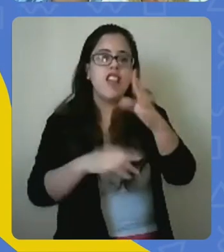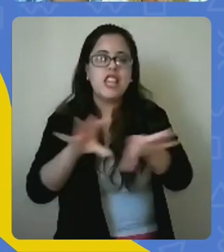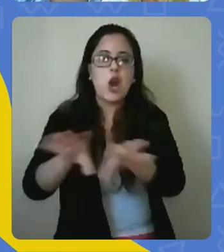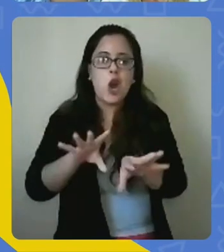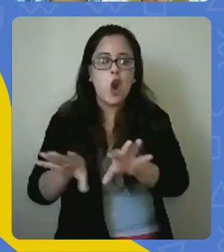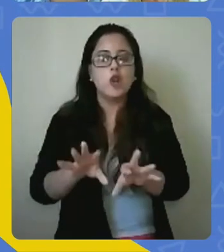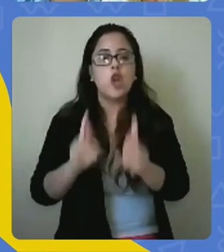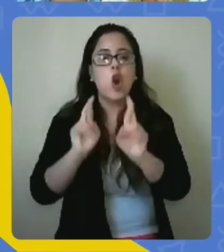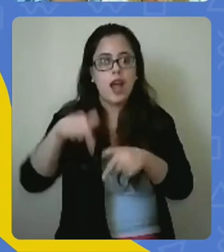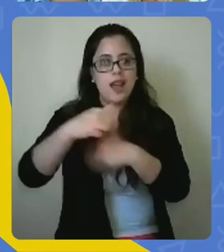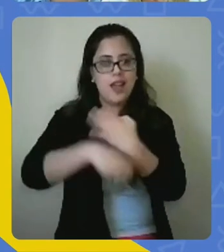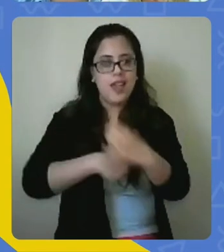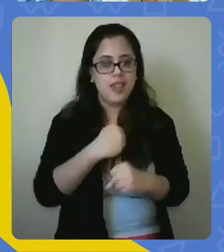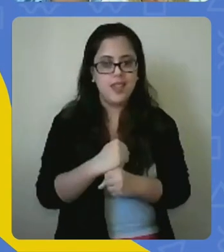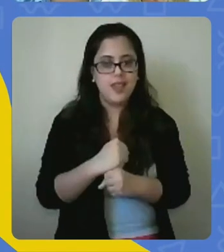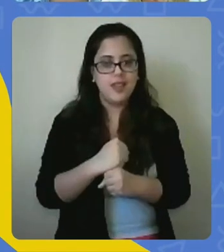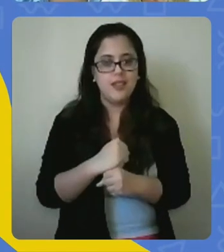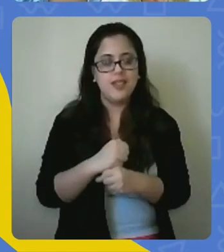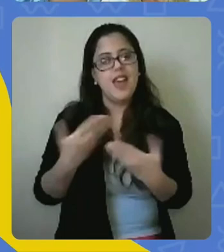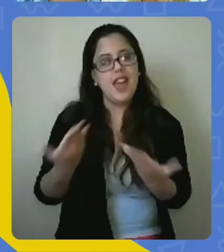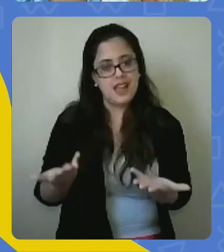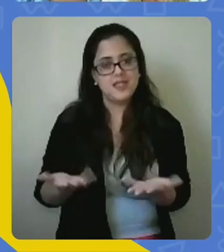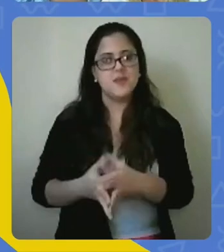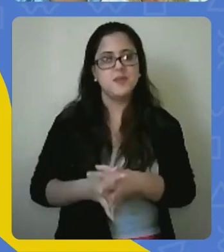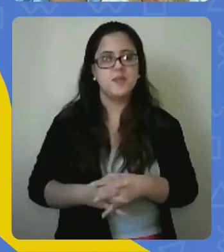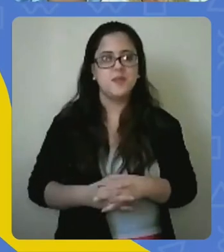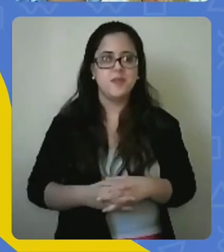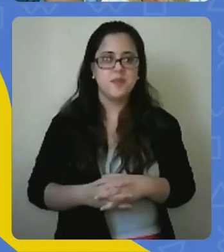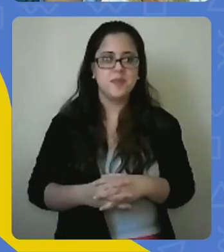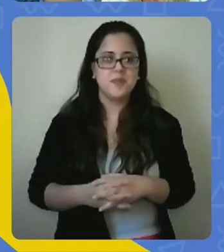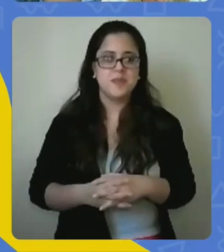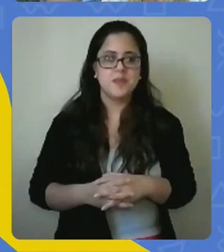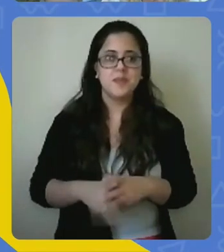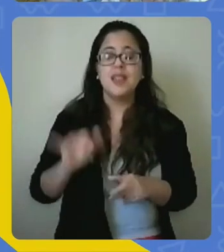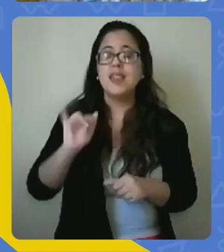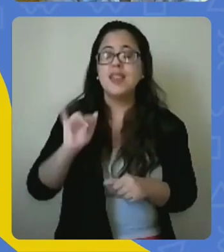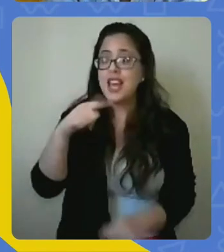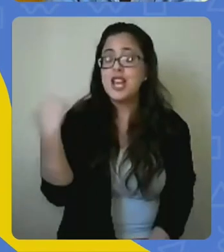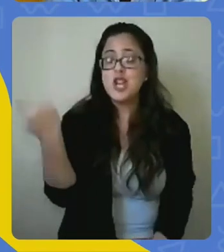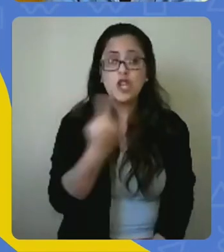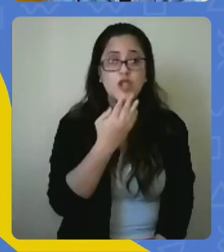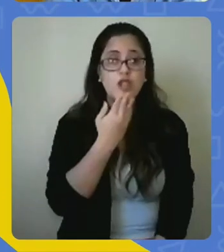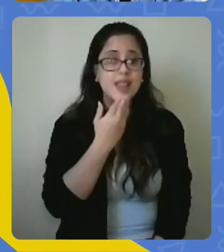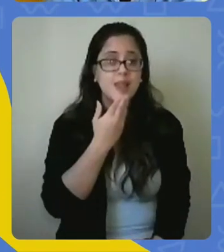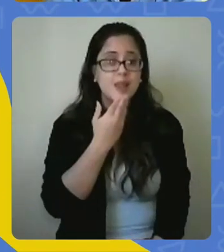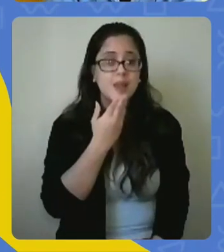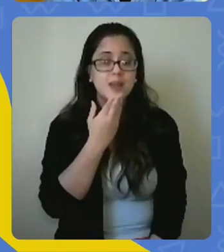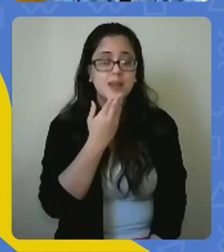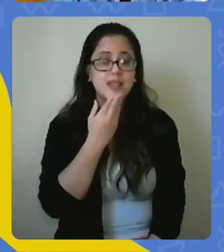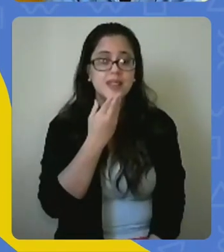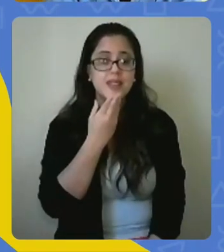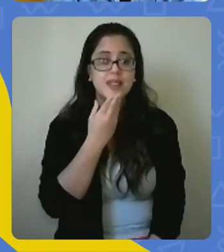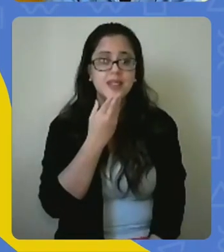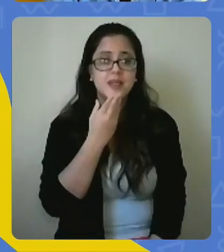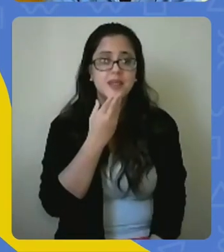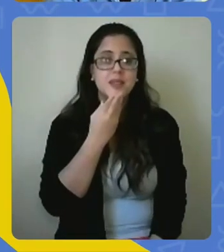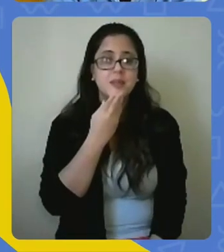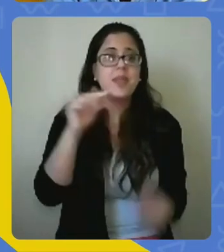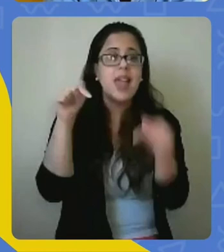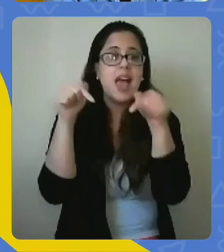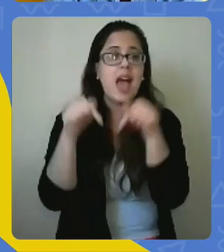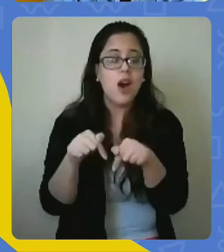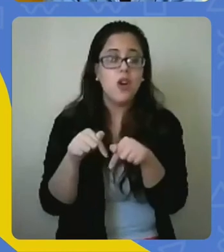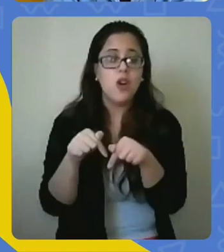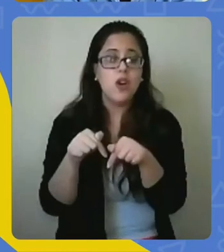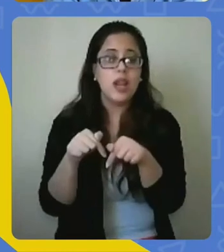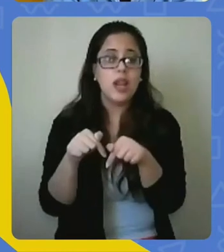el año. Así que eso por mi parte. Sí, nosotras, bueno, igual, creo que ahora con el